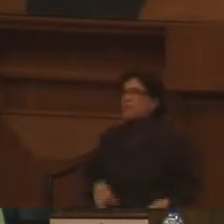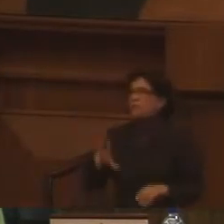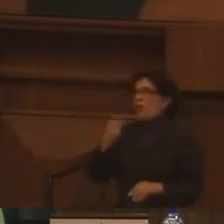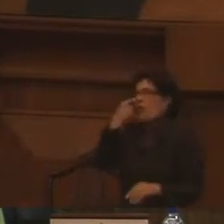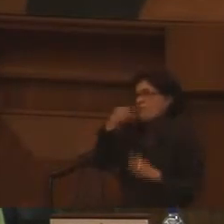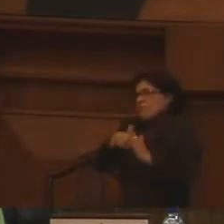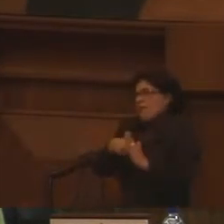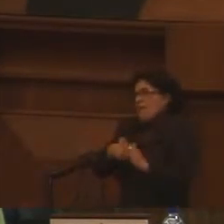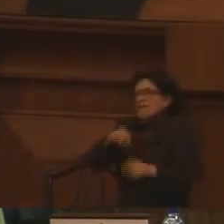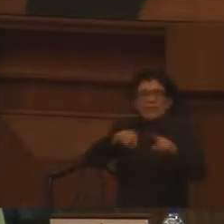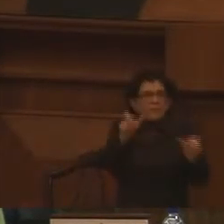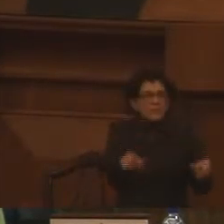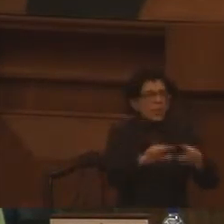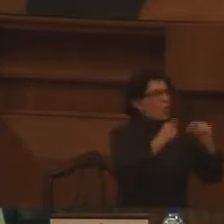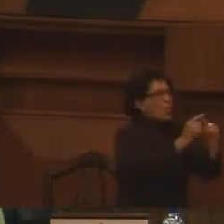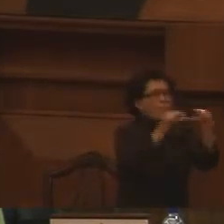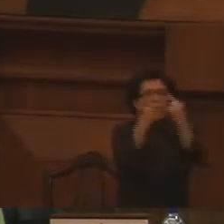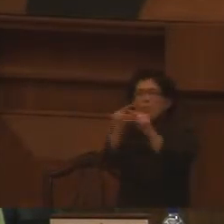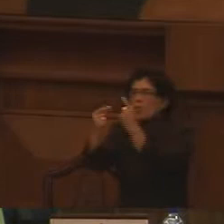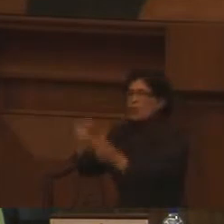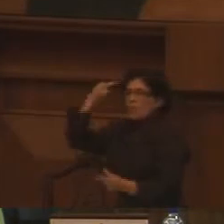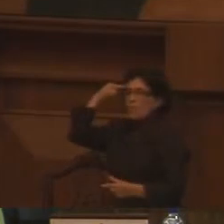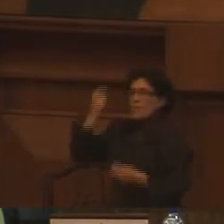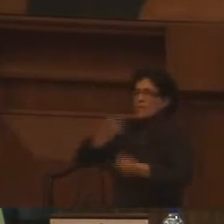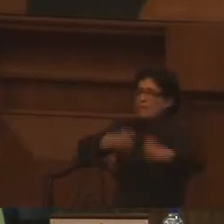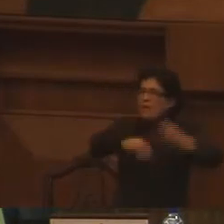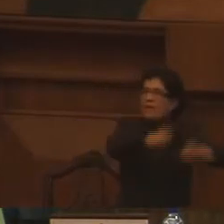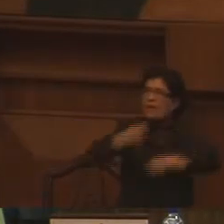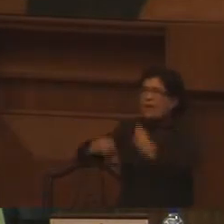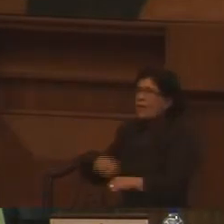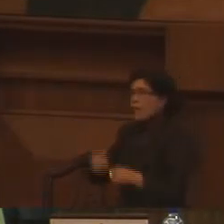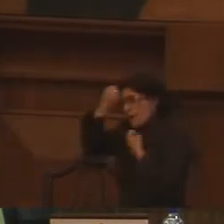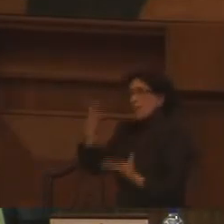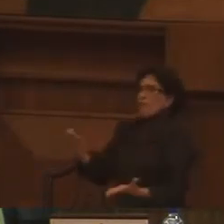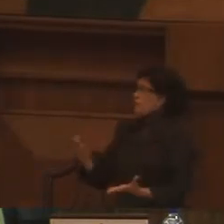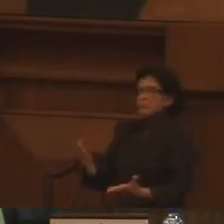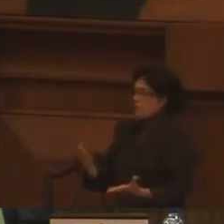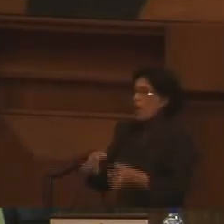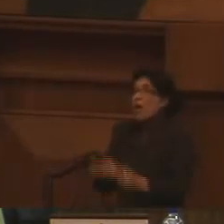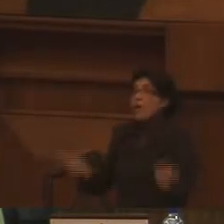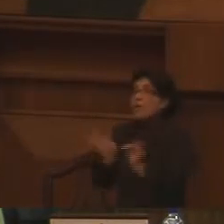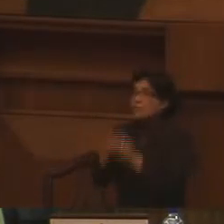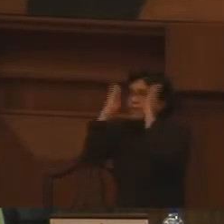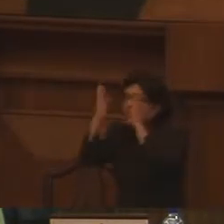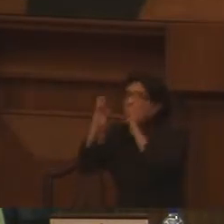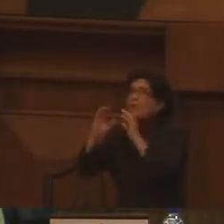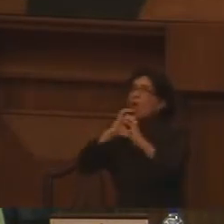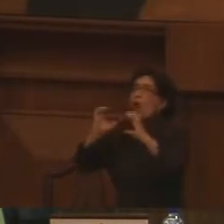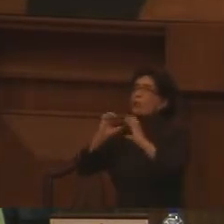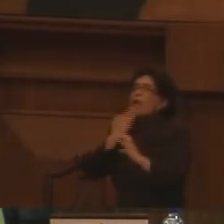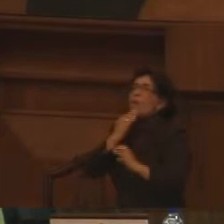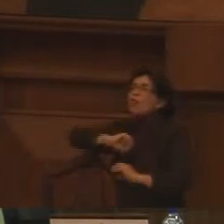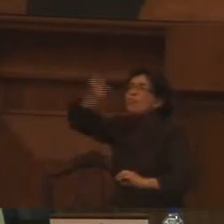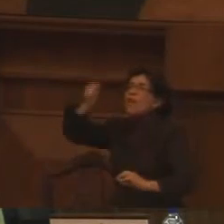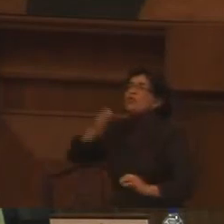comercializando la información y publicitando lo que a las grandes empresas les interesaba, haciendo caso